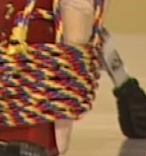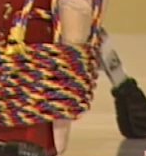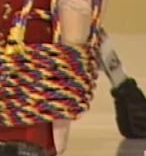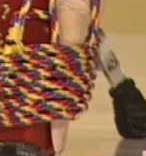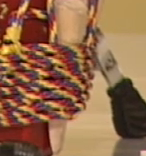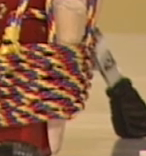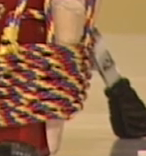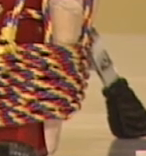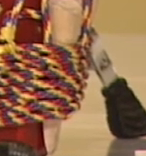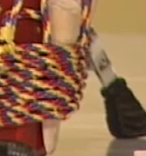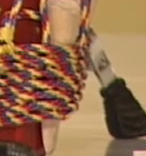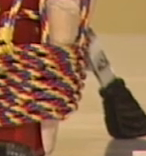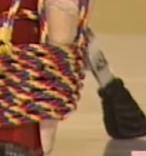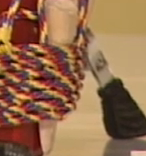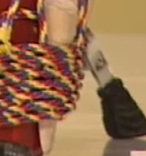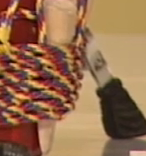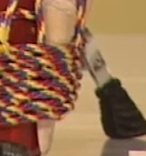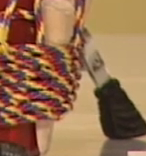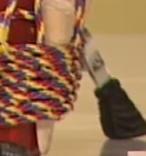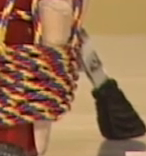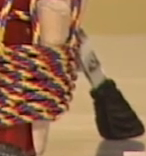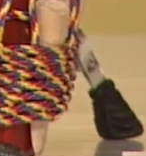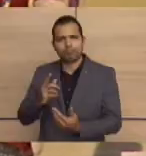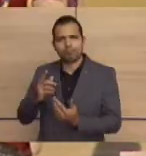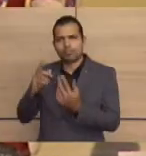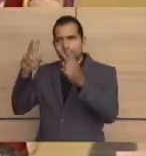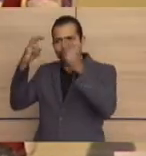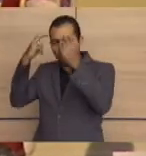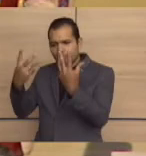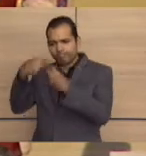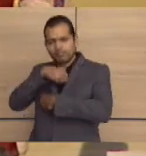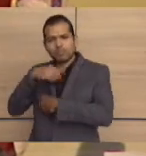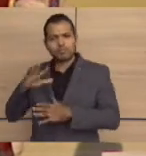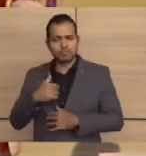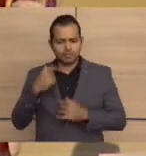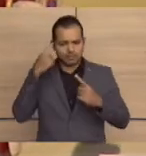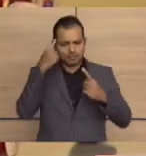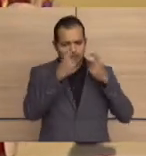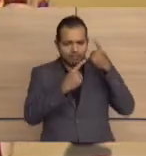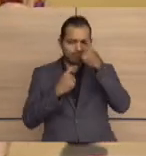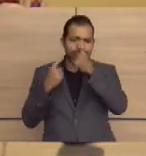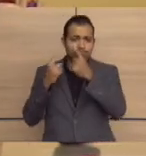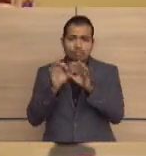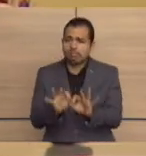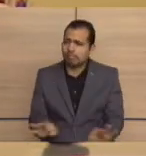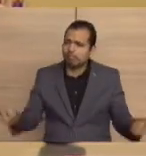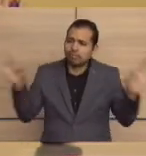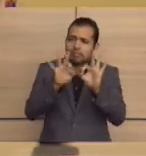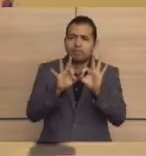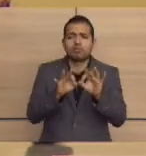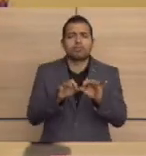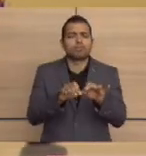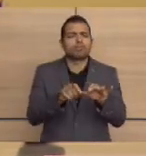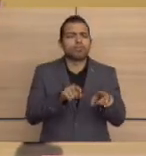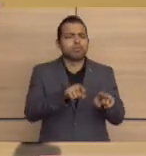¿Cómo apropiarse más de esos conocimientos? Estaba pensando en que es muy relevante conocer cuáles son los